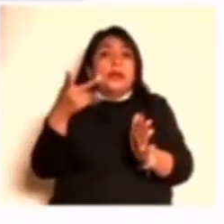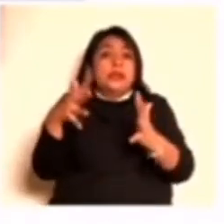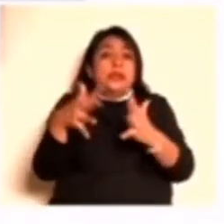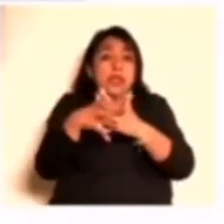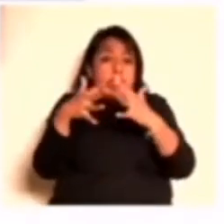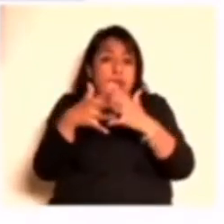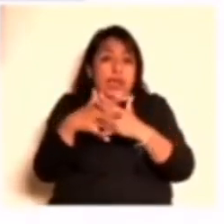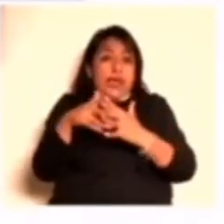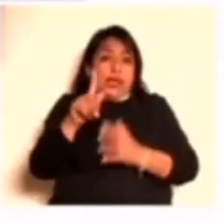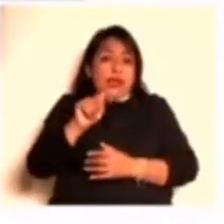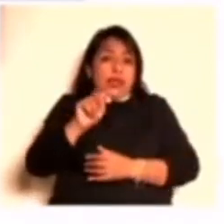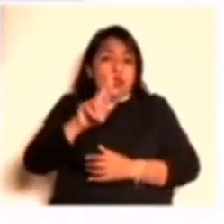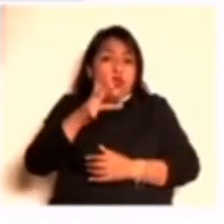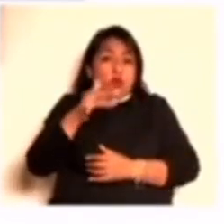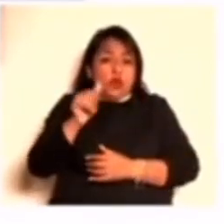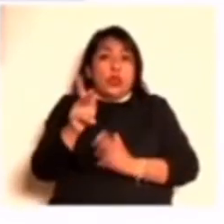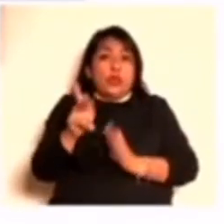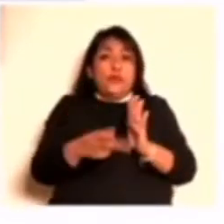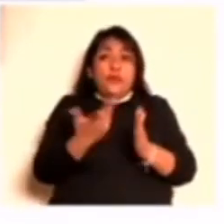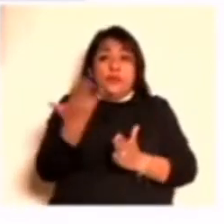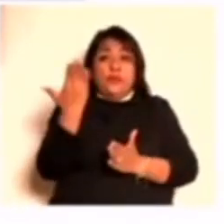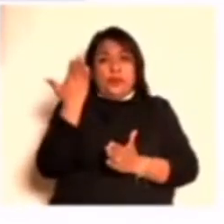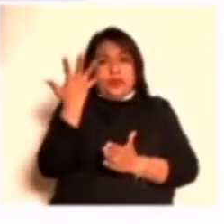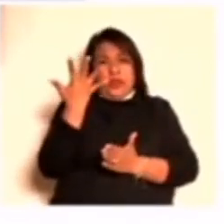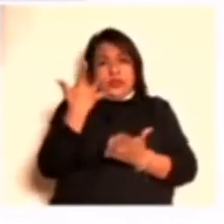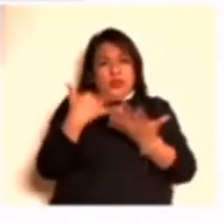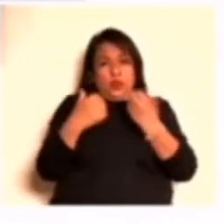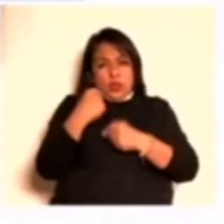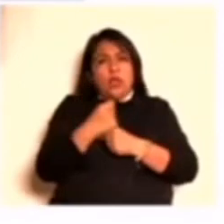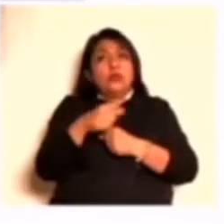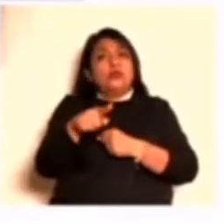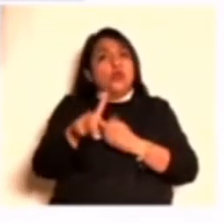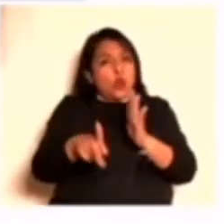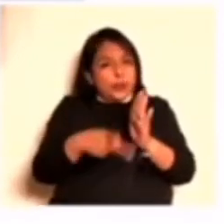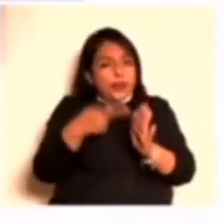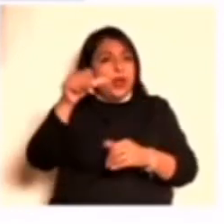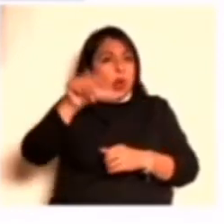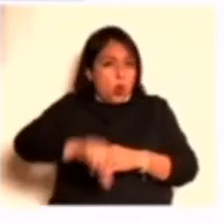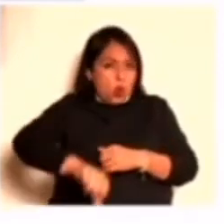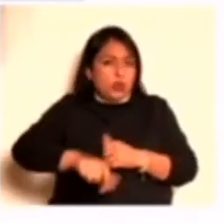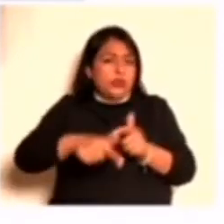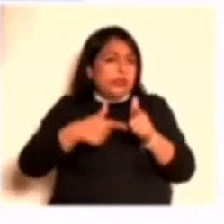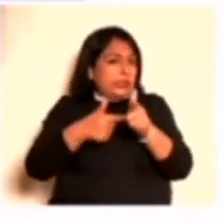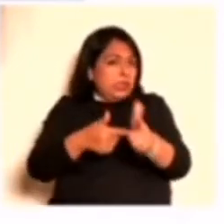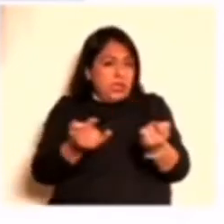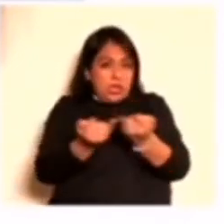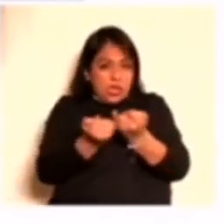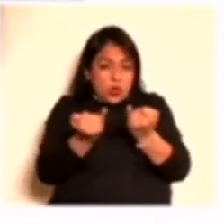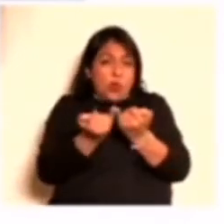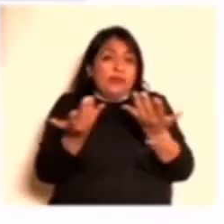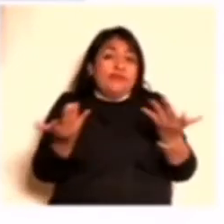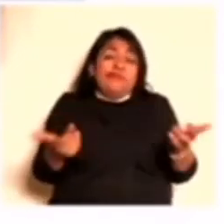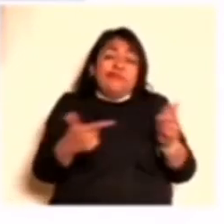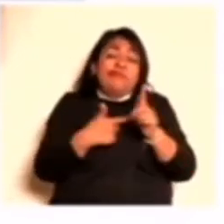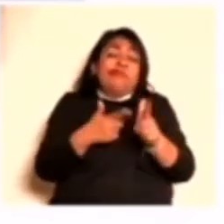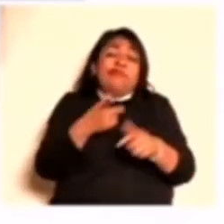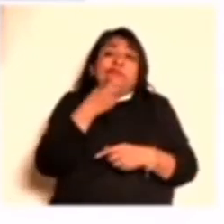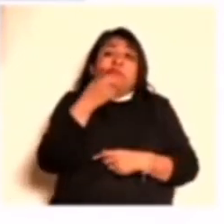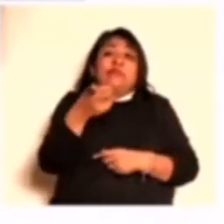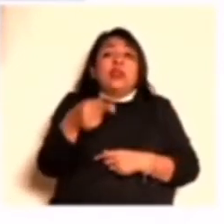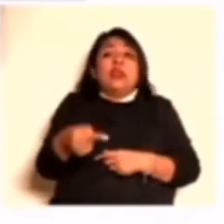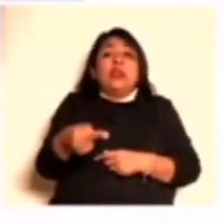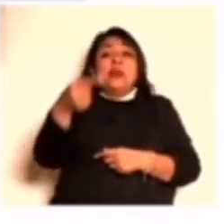Troya, pero que se repitió hace 50 años y que se sigue repitiendo hoy en día. Y aún así seguimos diciendo, creció